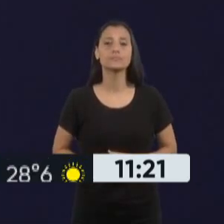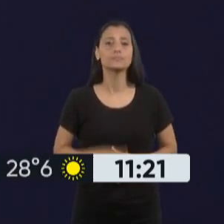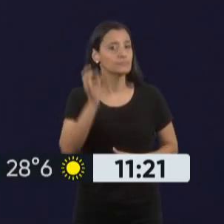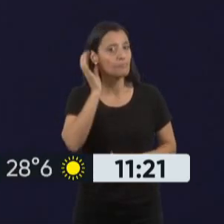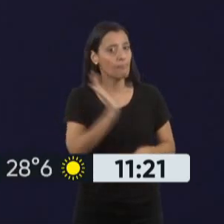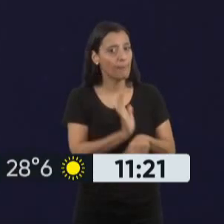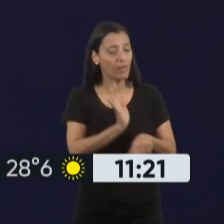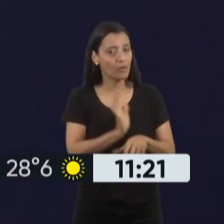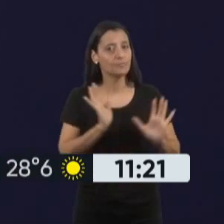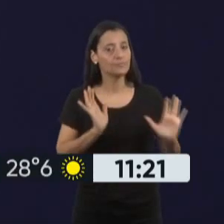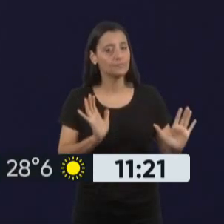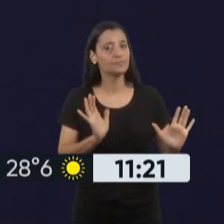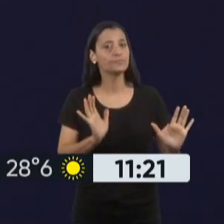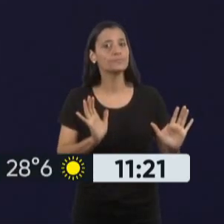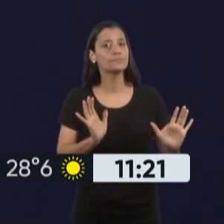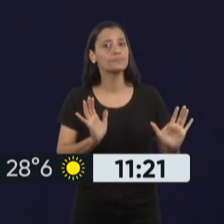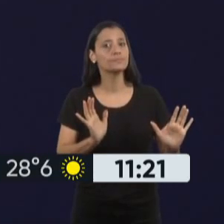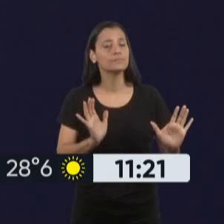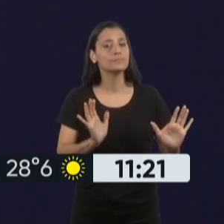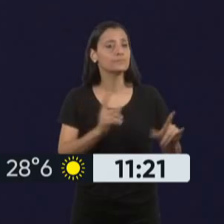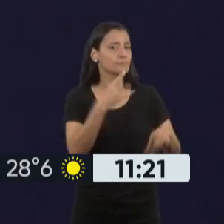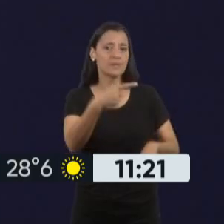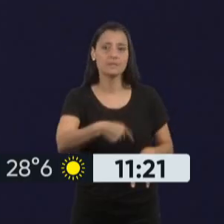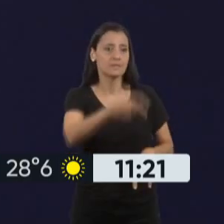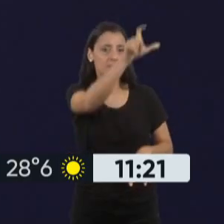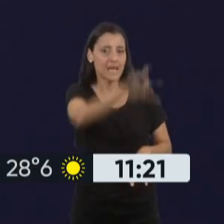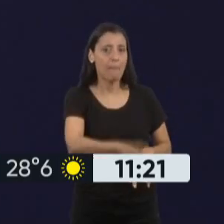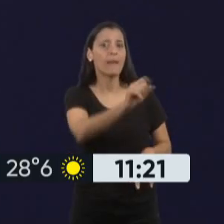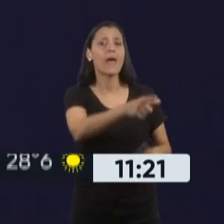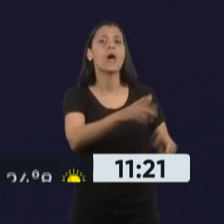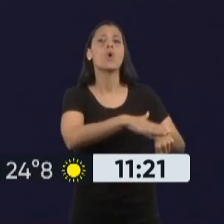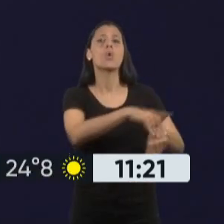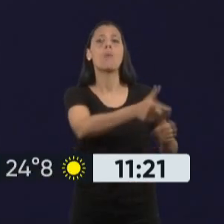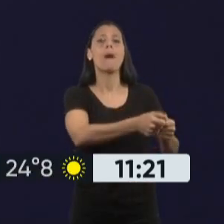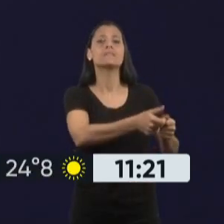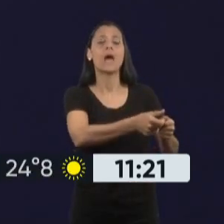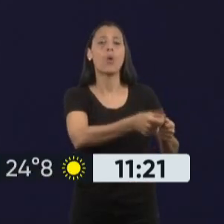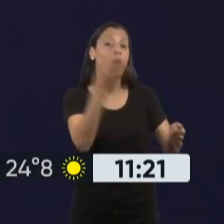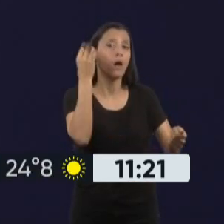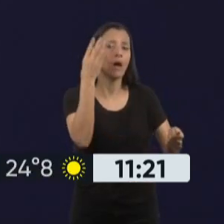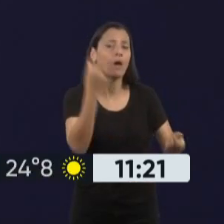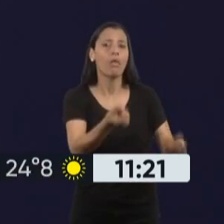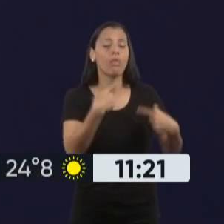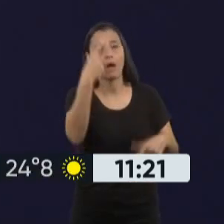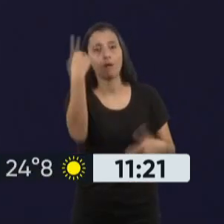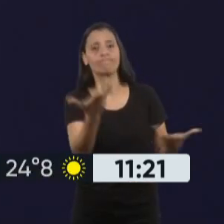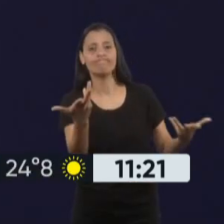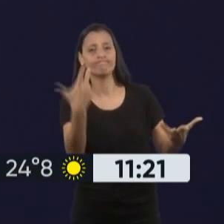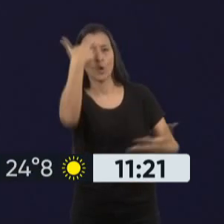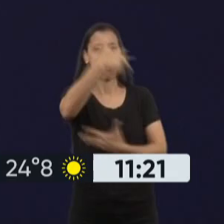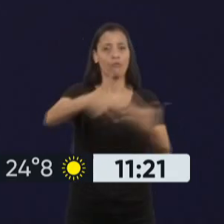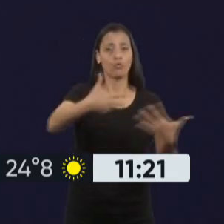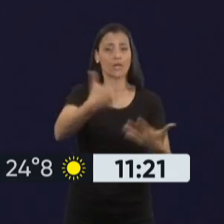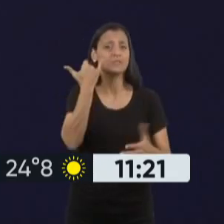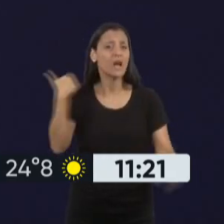pero me desconcentra. Habitualmente Wallman con su celular en volumen alto me desconcentra, pero no importa. Van